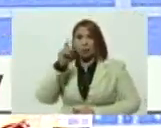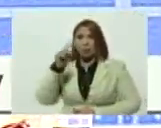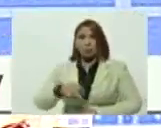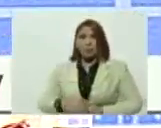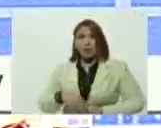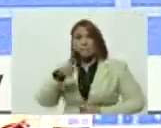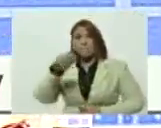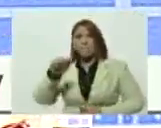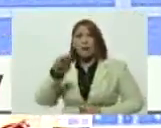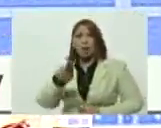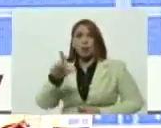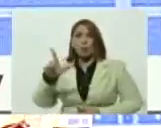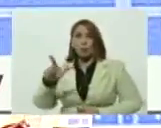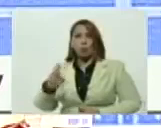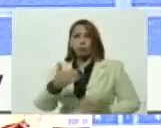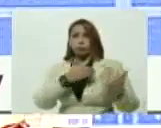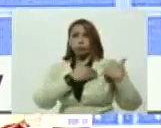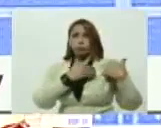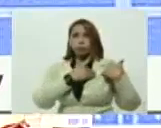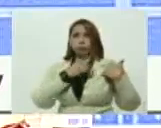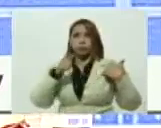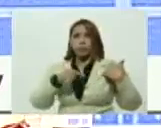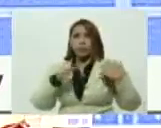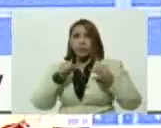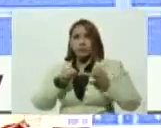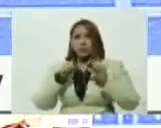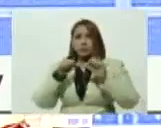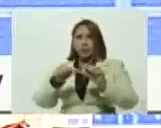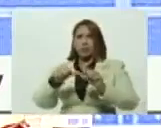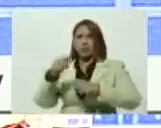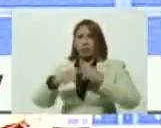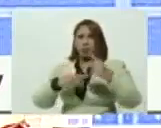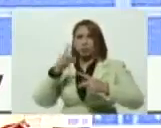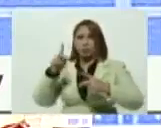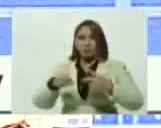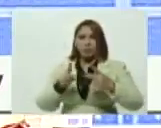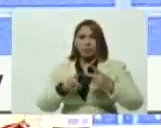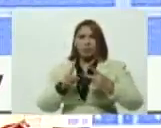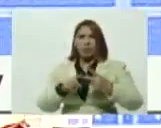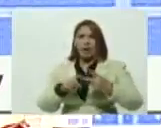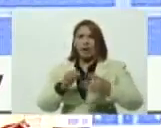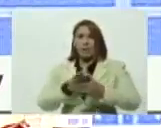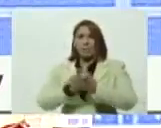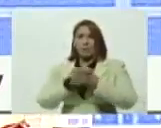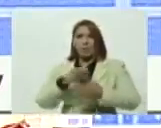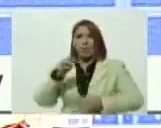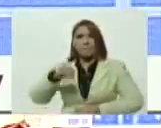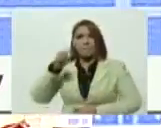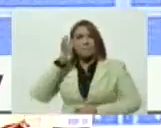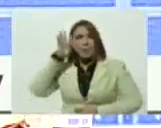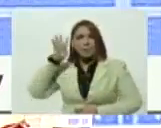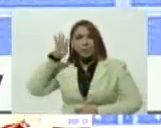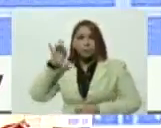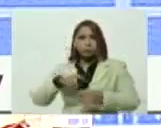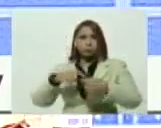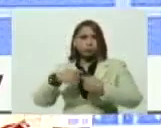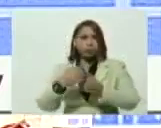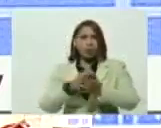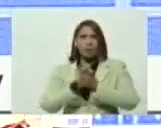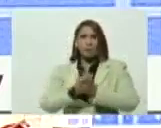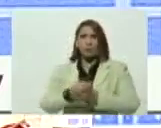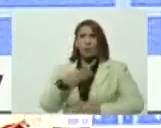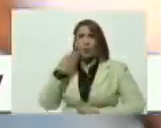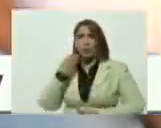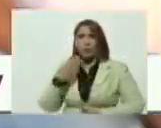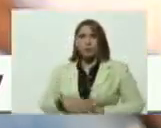Nieto, responsable de seguimiento y control del Plan Excepcional de Producción, el compañero Mervin Maldonado, quien ha incorporado a los compañeros